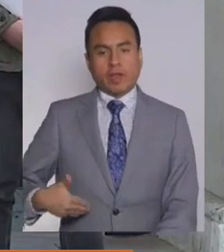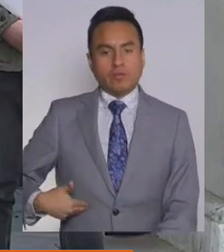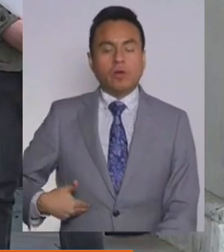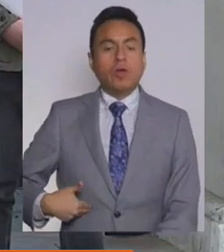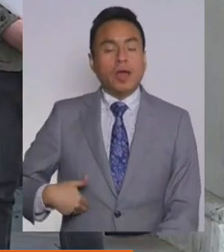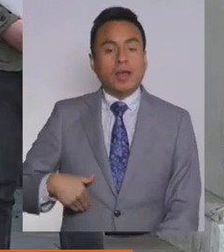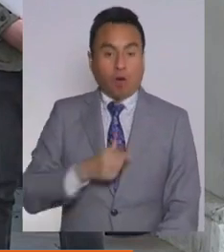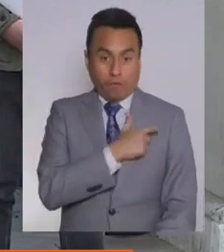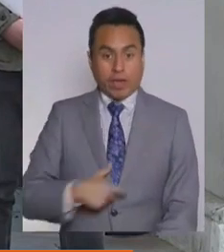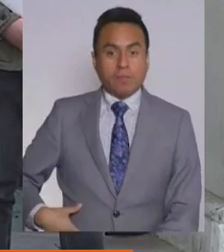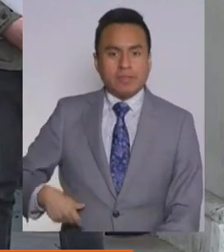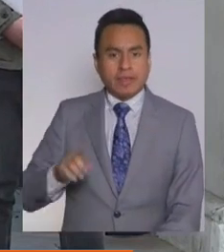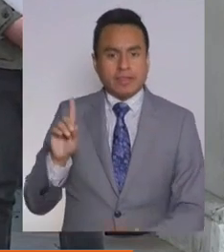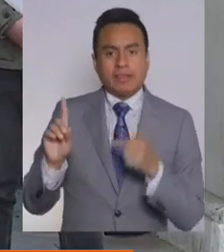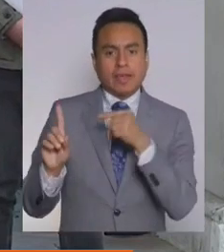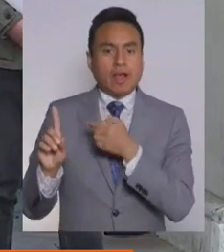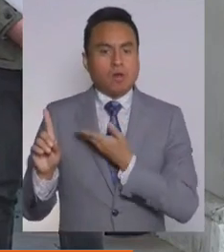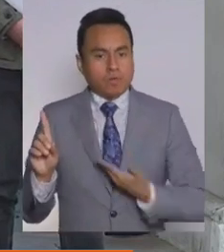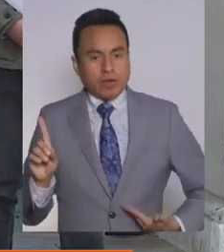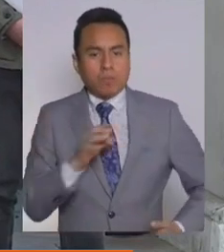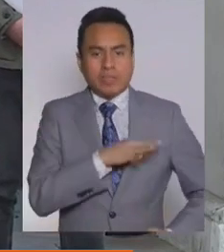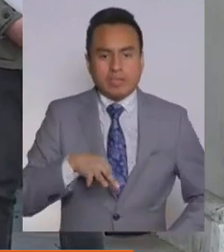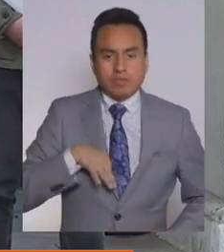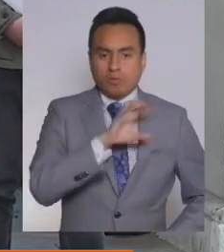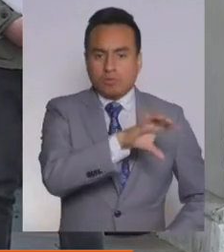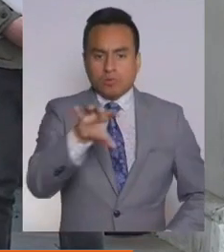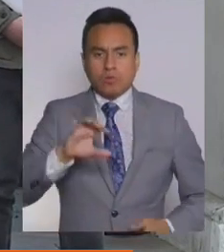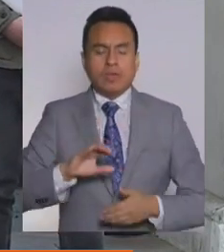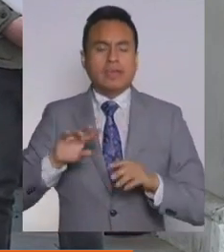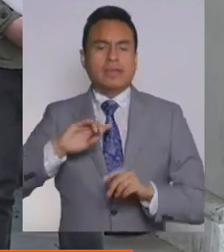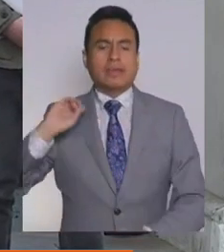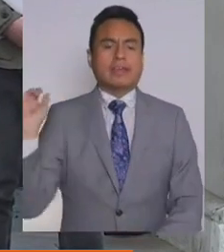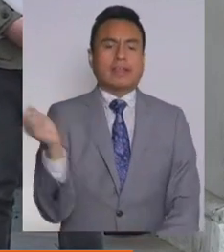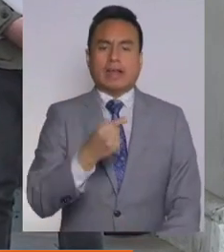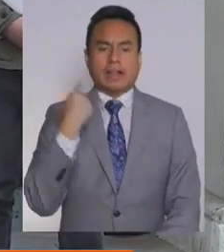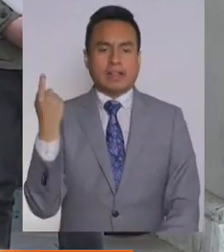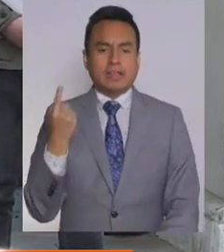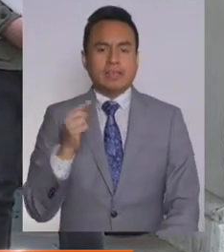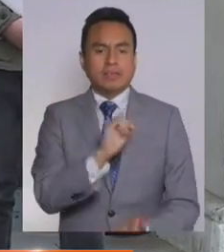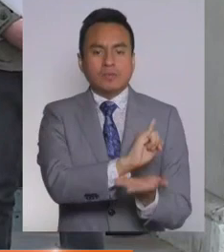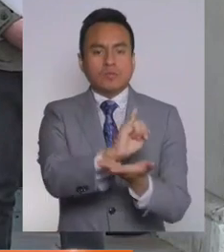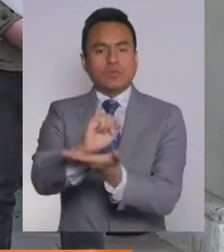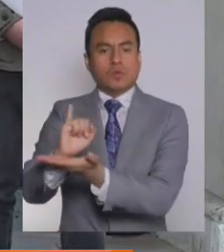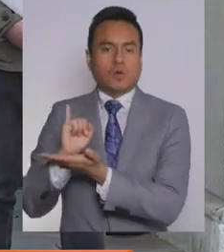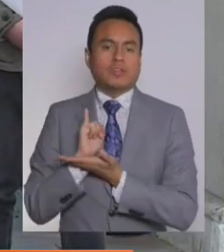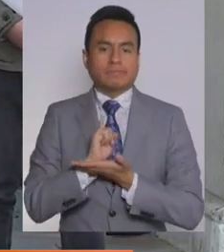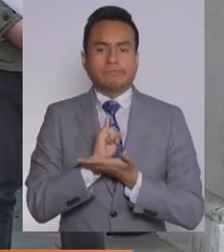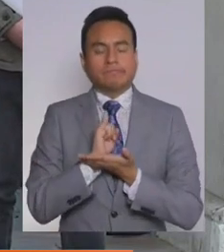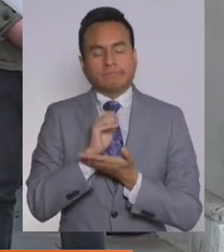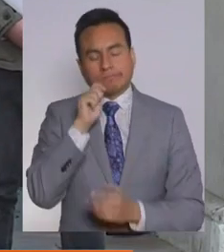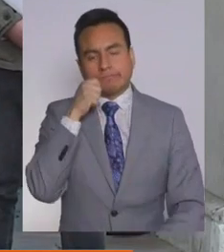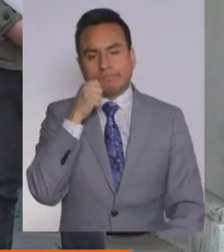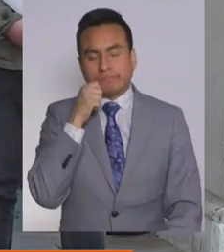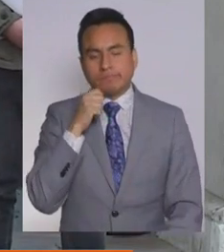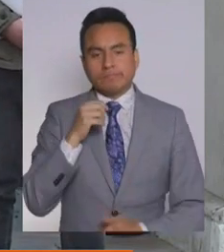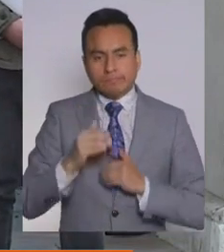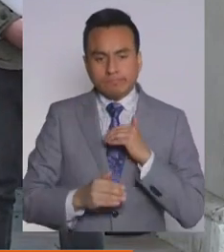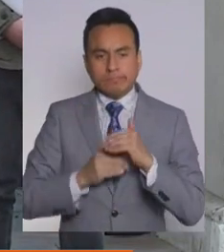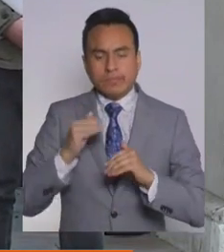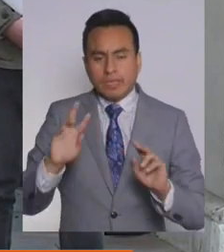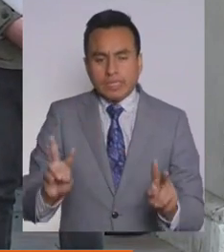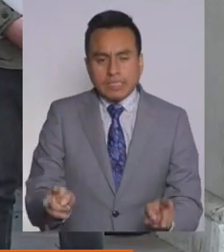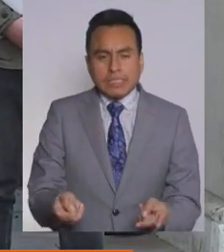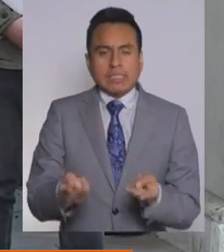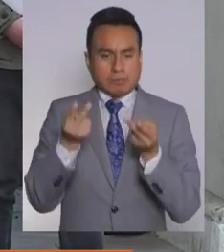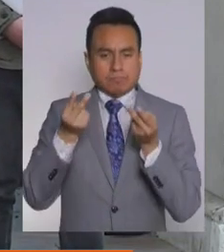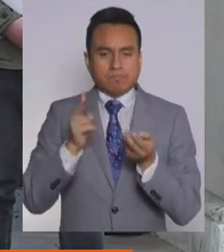presidente hacia el gobierno, a sus ministros y en general a nuestras instituciones, es ir recuperando